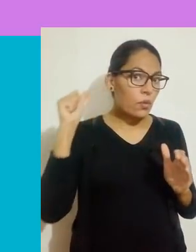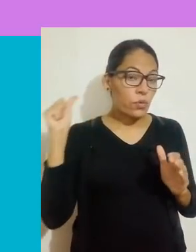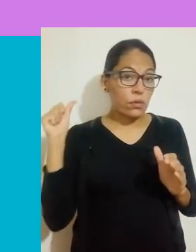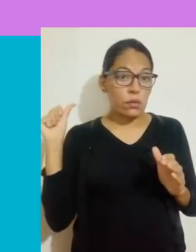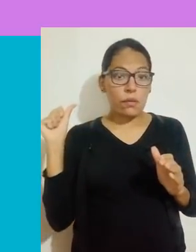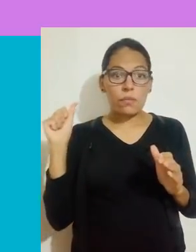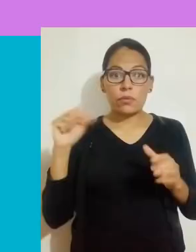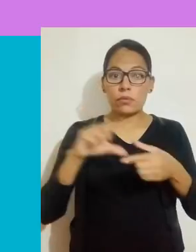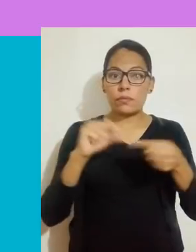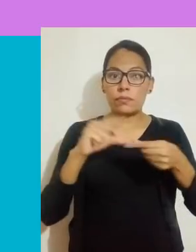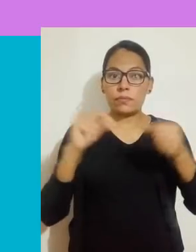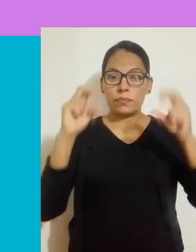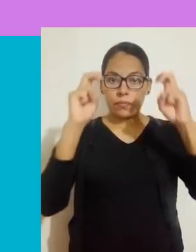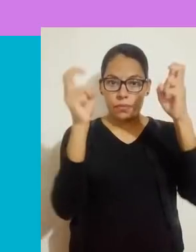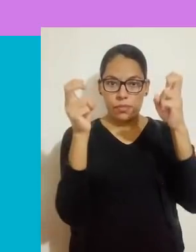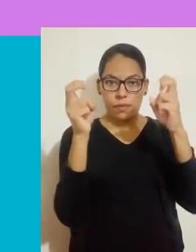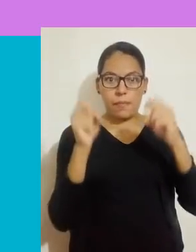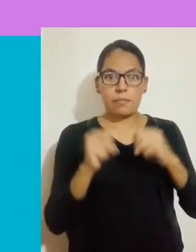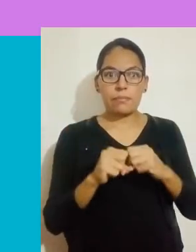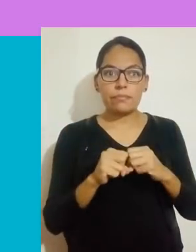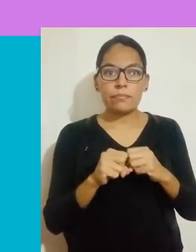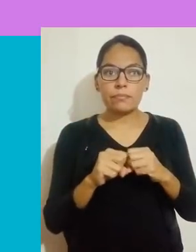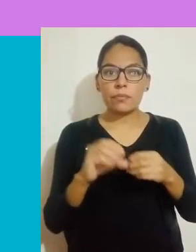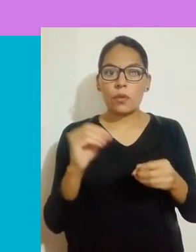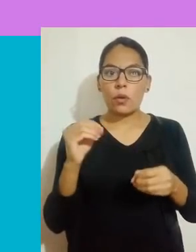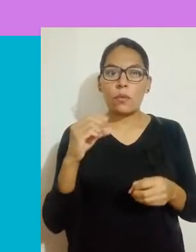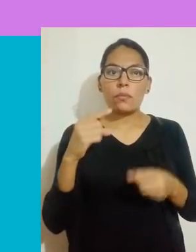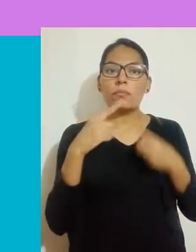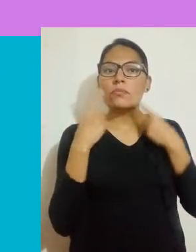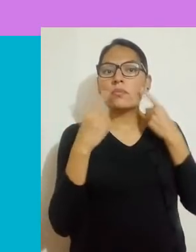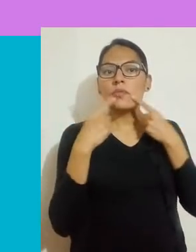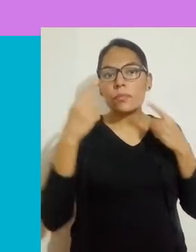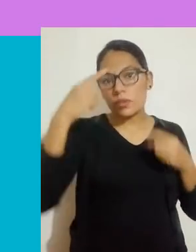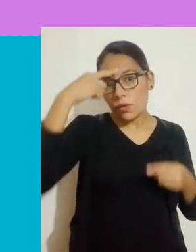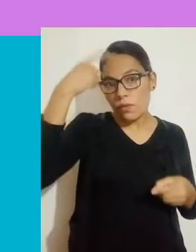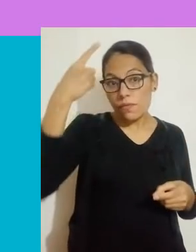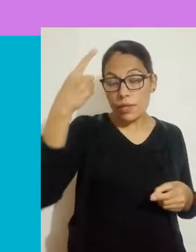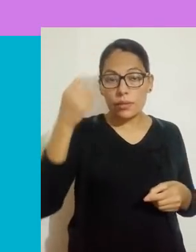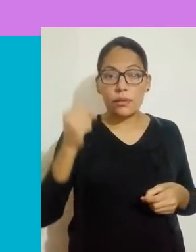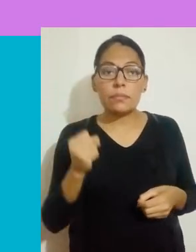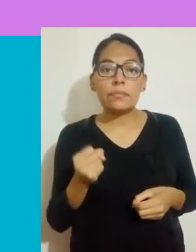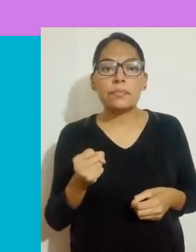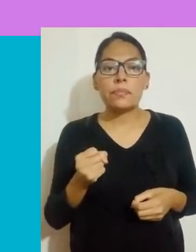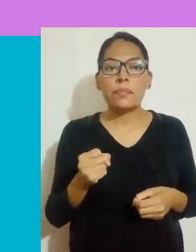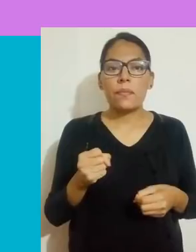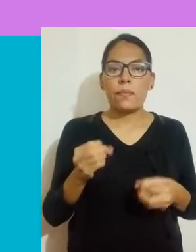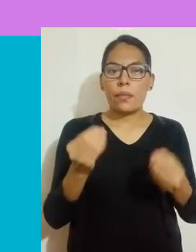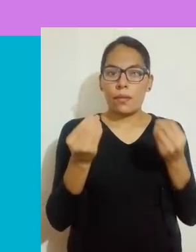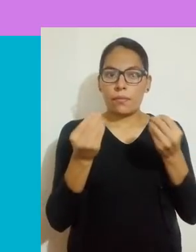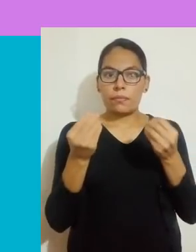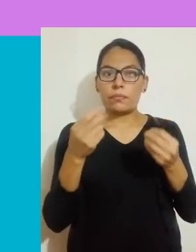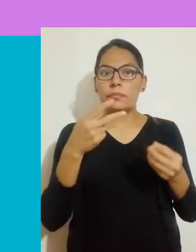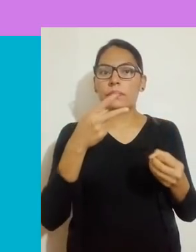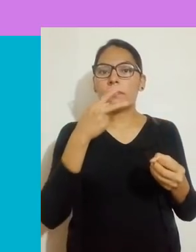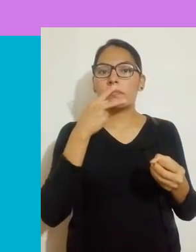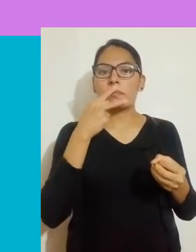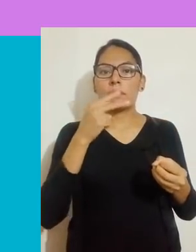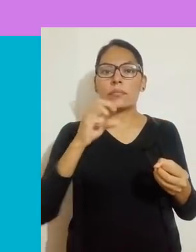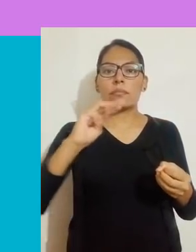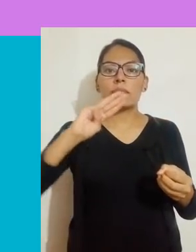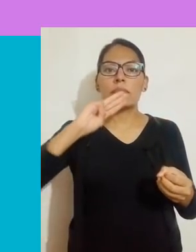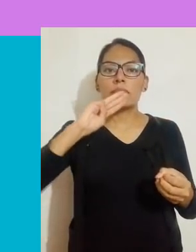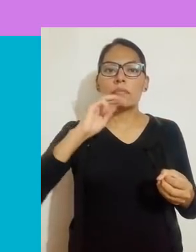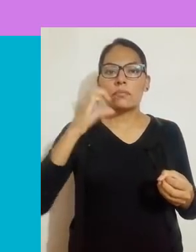audiovisuales, o sea, videos, que te dan la explicación de un tema o te dan recursos informativos con